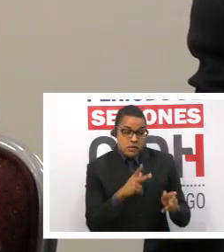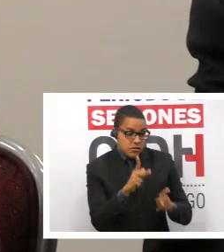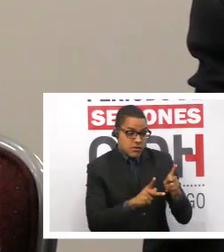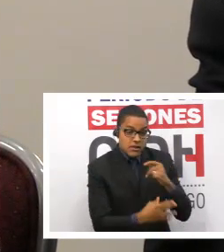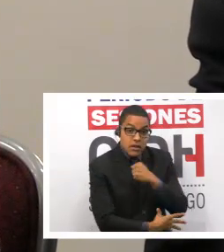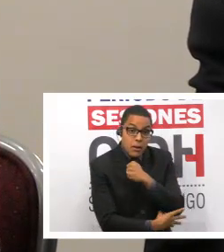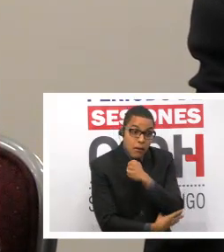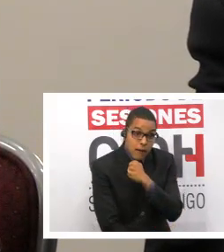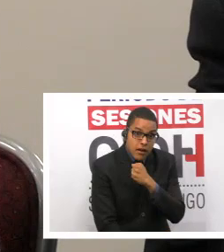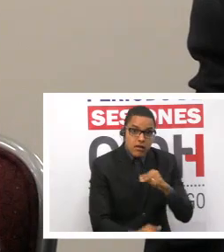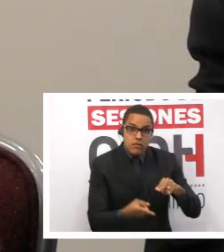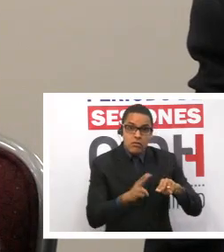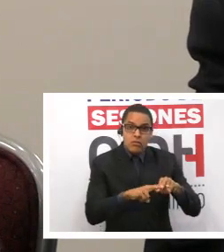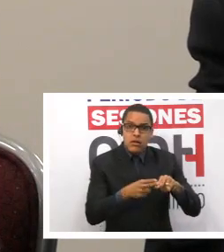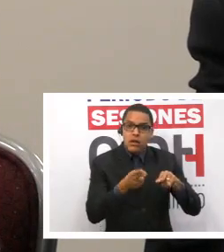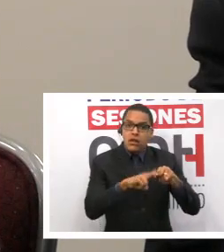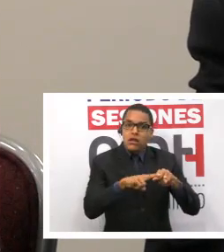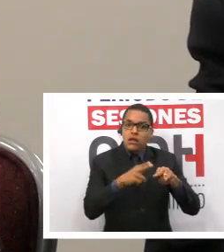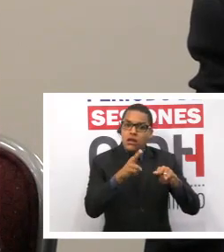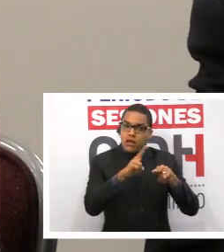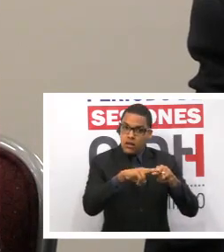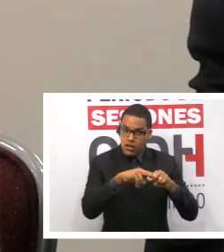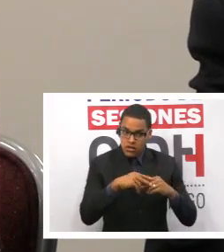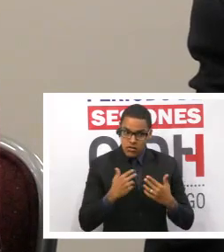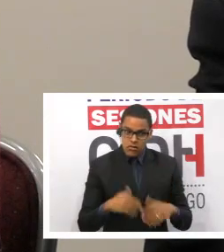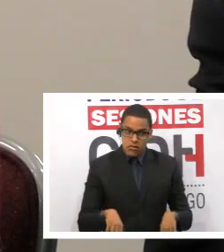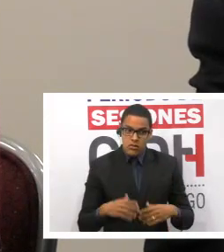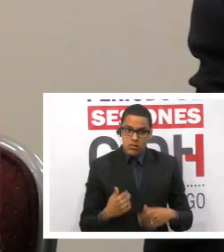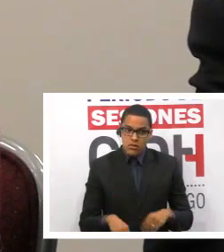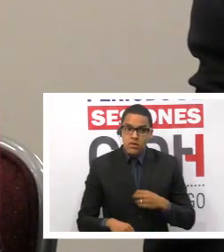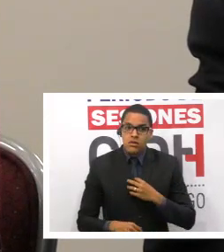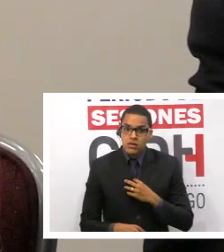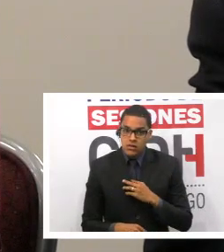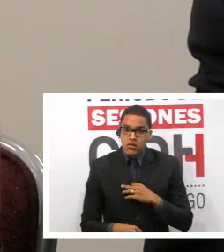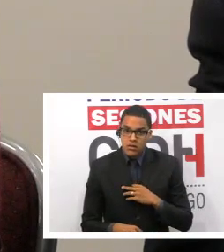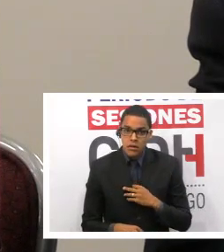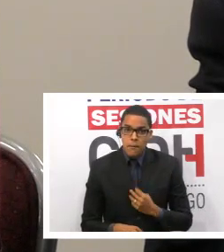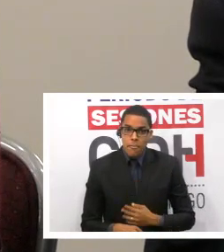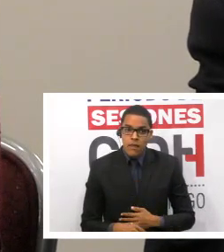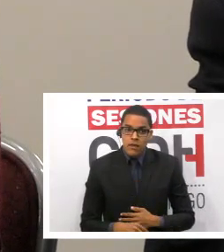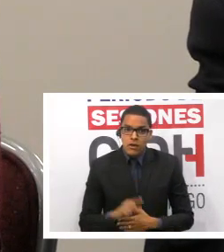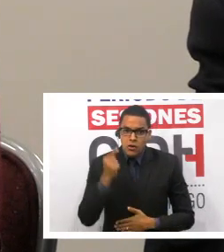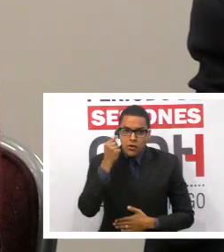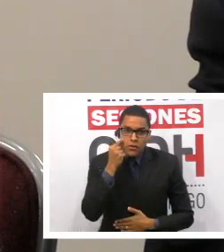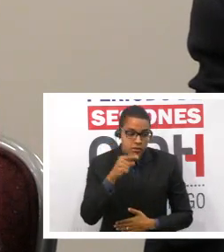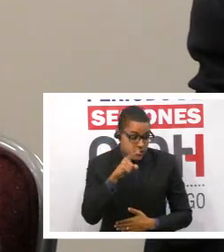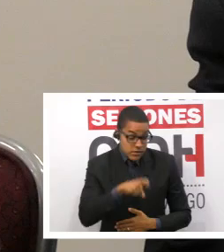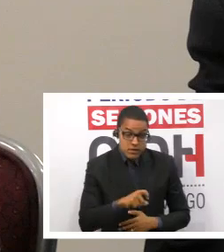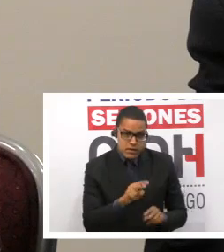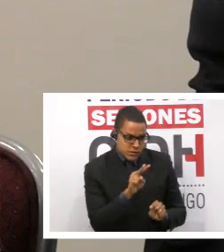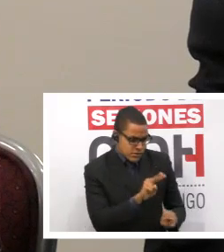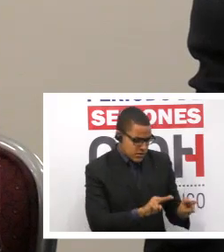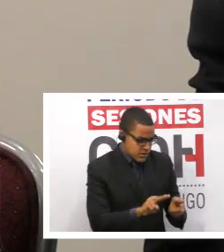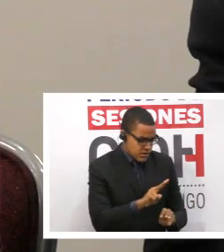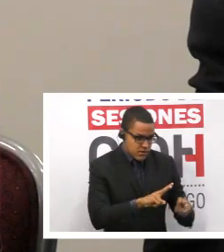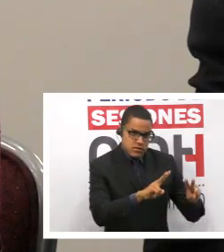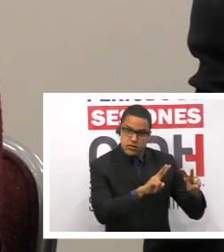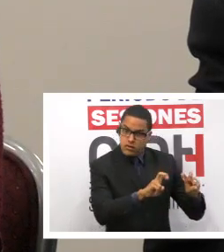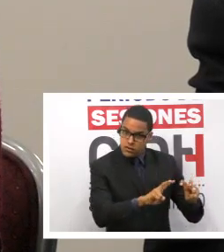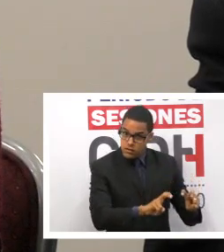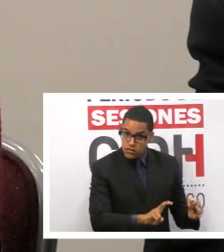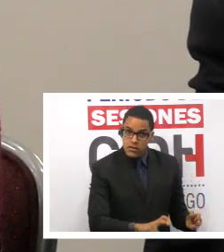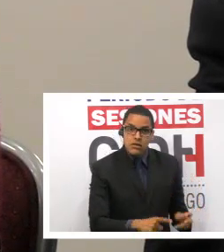países al menos de la región y eso debe ser sometido a una evaluación porque cada decisión sobre política fiscal